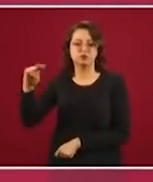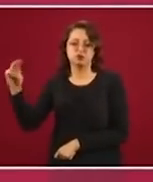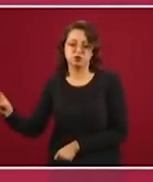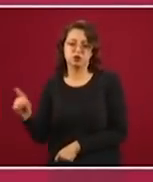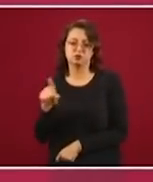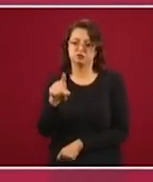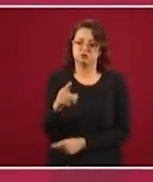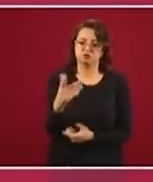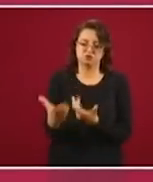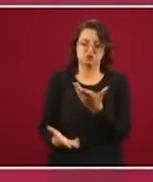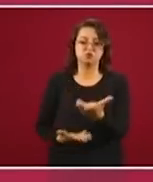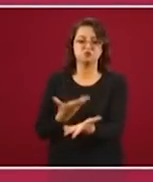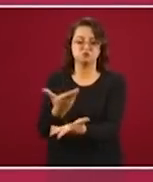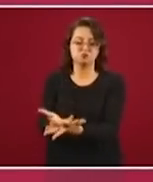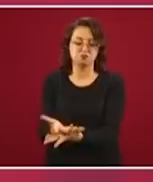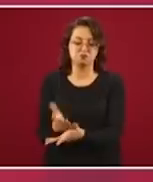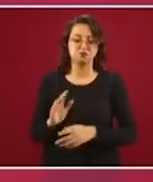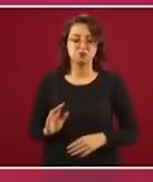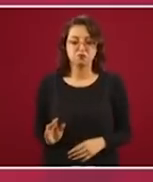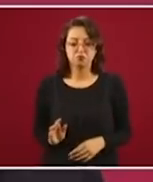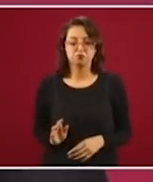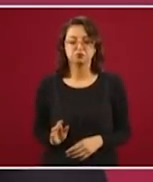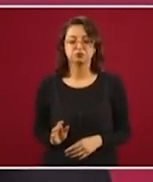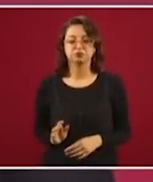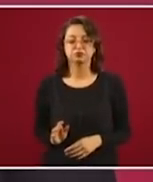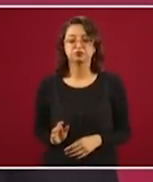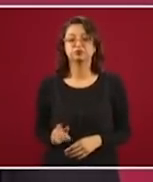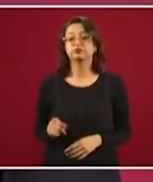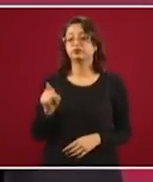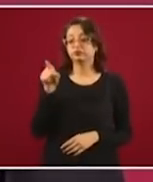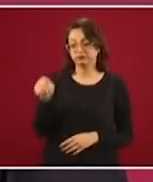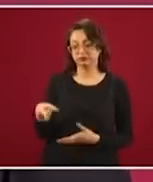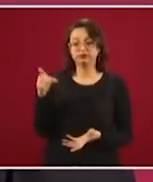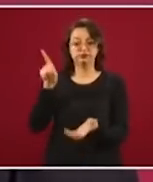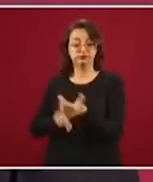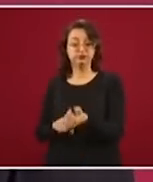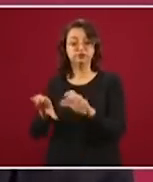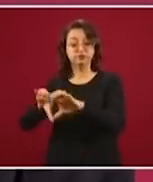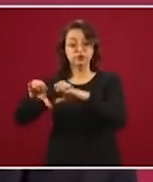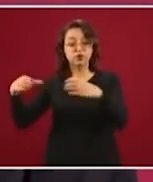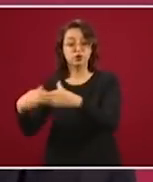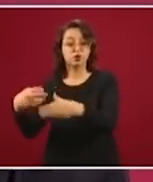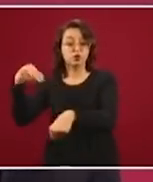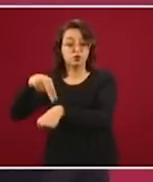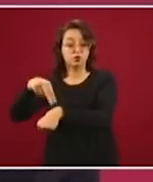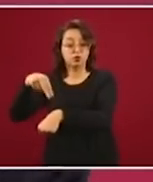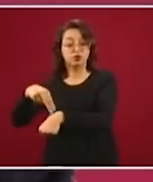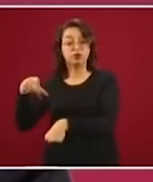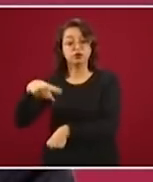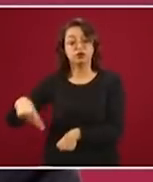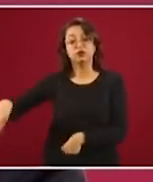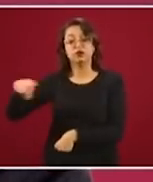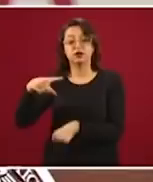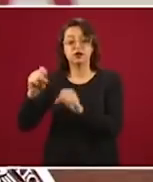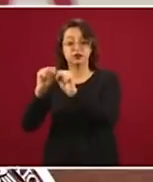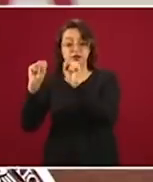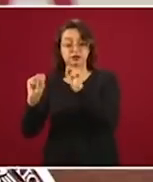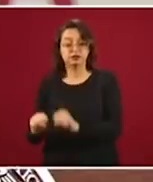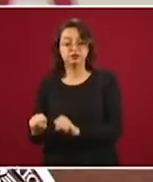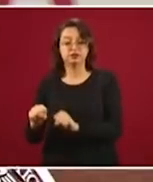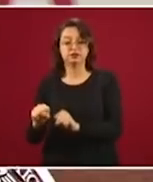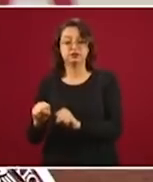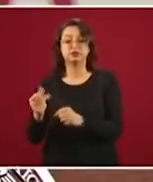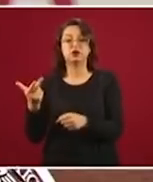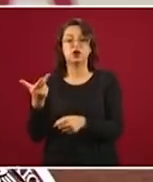que planteas. Entonces, ahí con unidades médicas y con el sistema